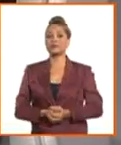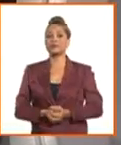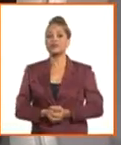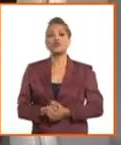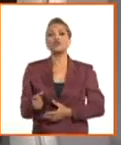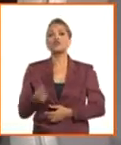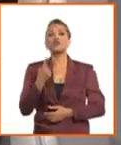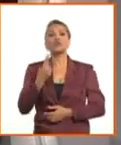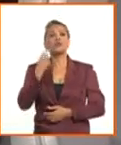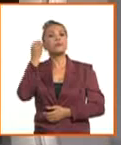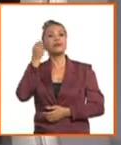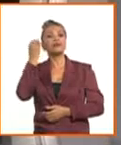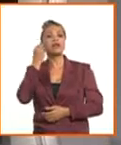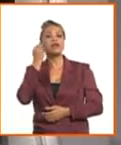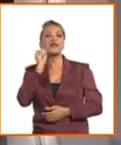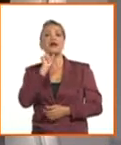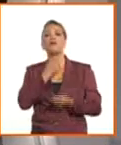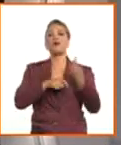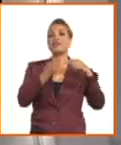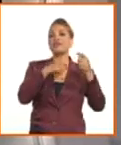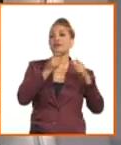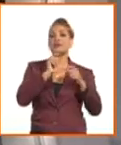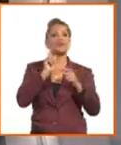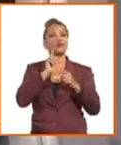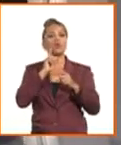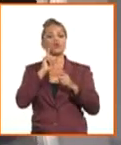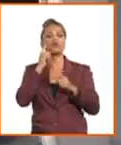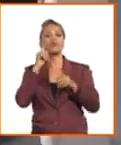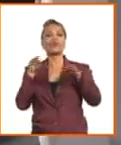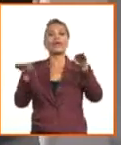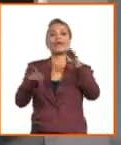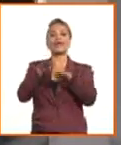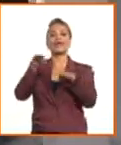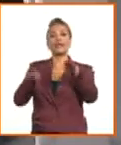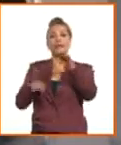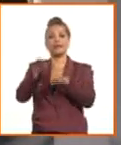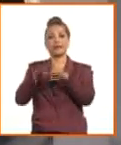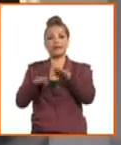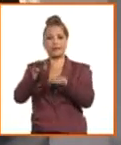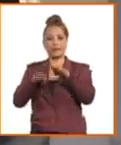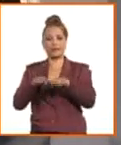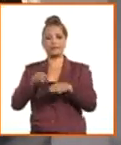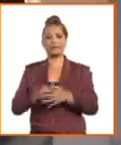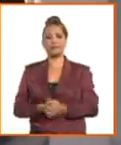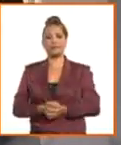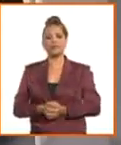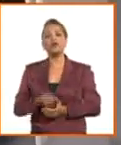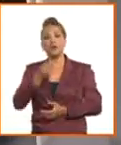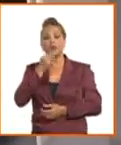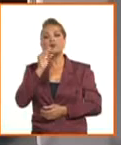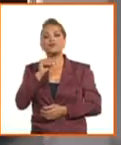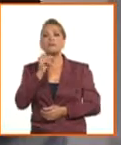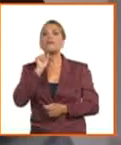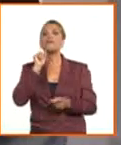responsable, ni económica ni políticamente, que nosotros dijéramos, vamos a empezar a vender,